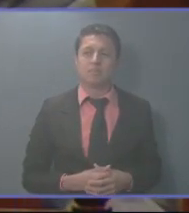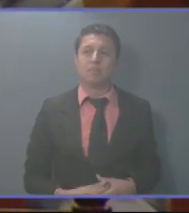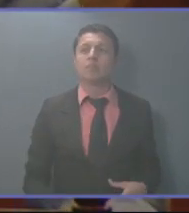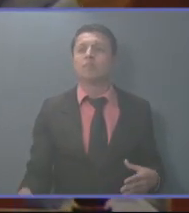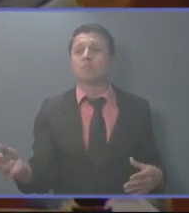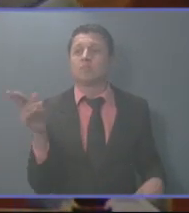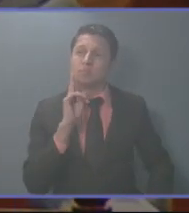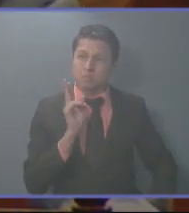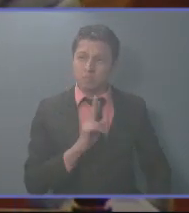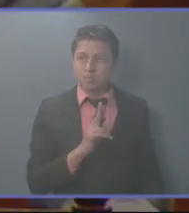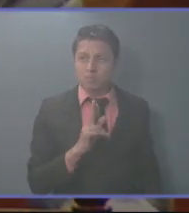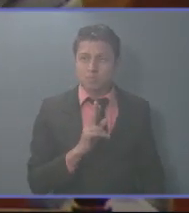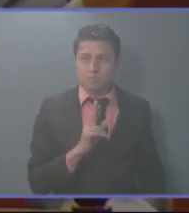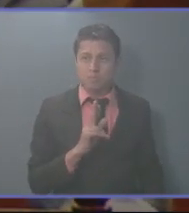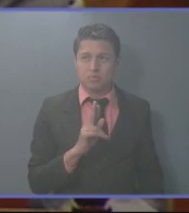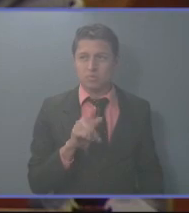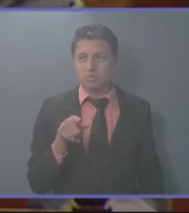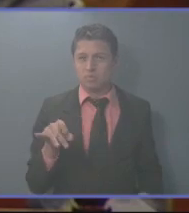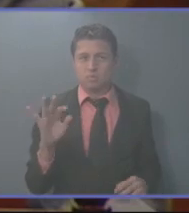son un embuste.